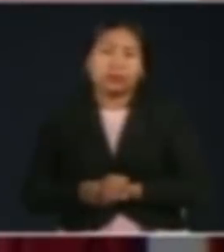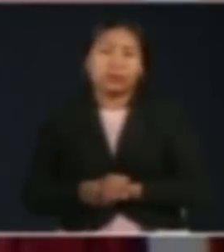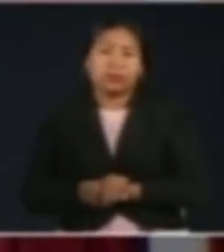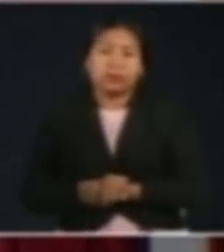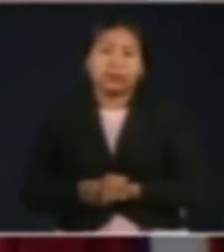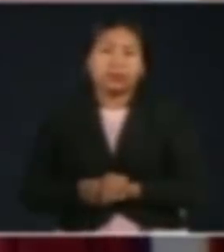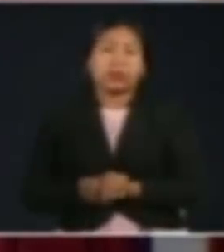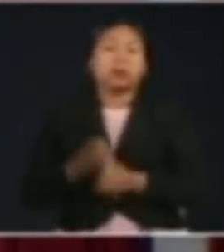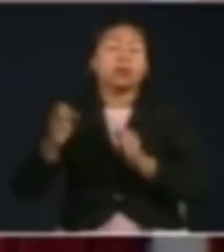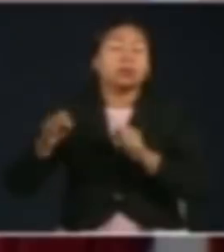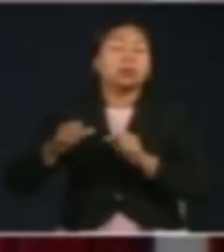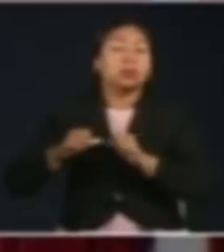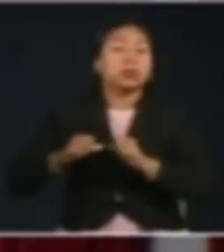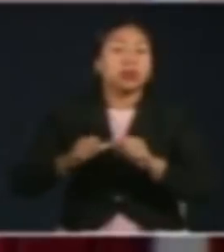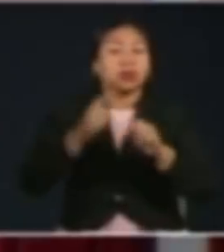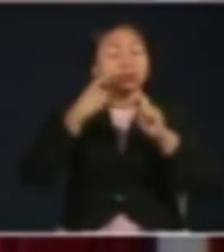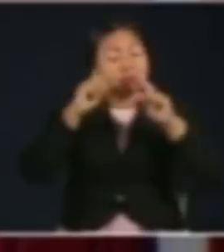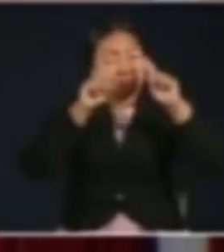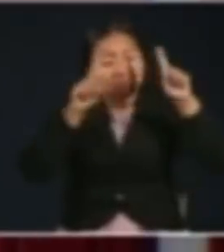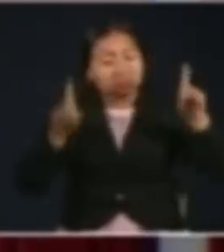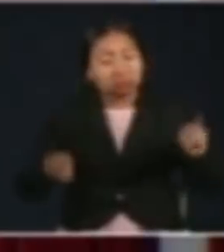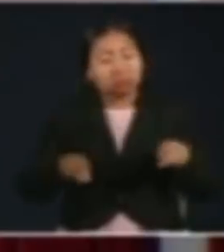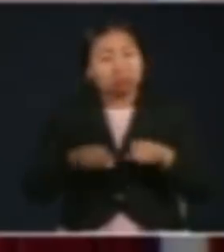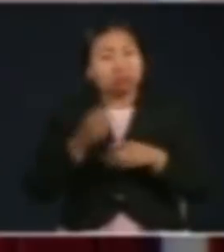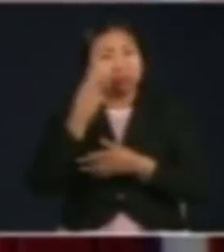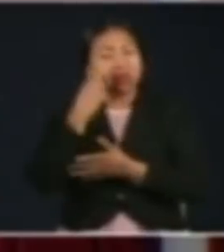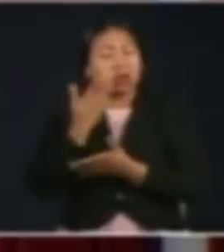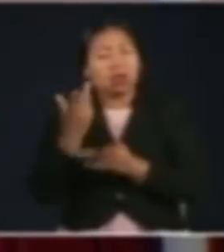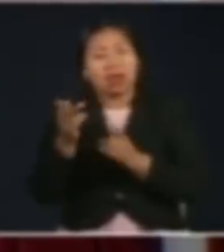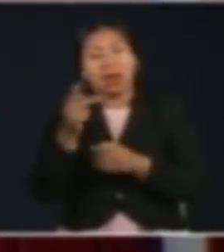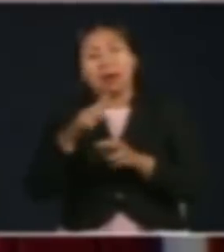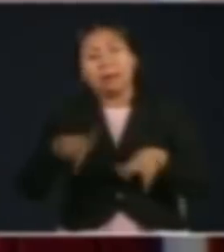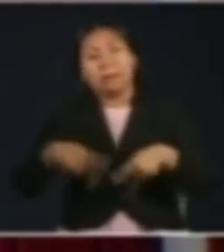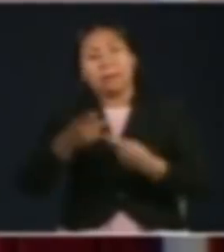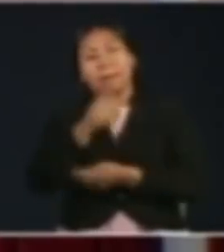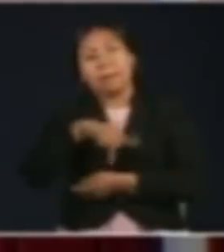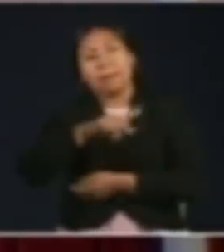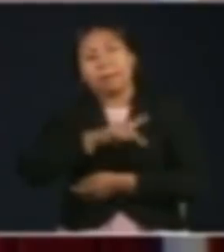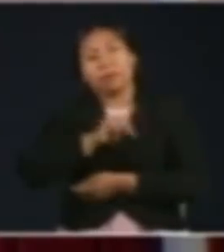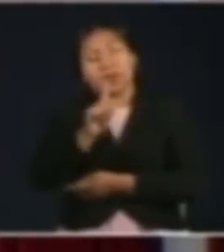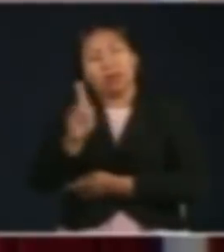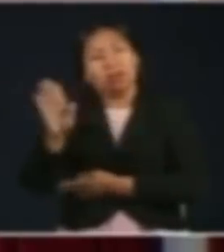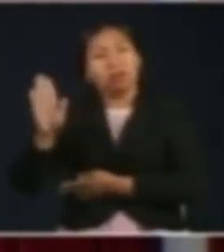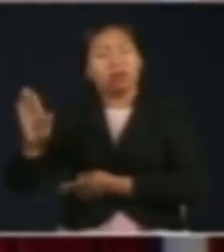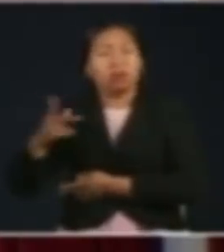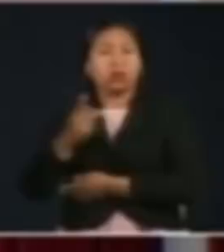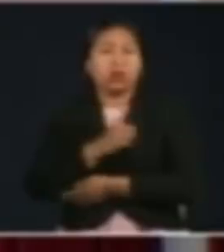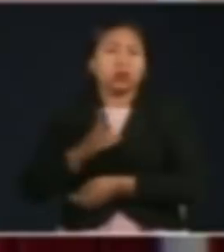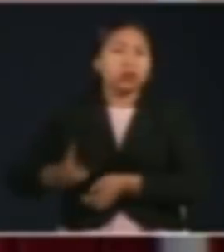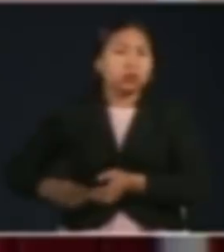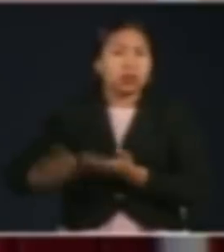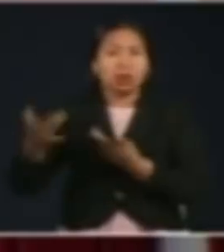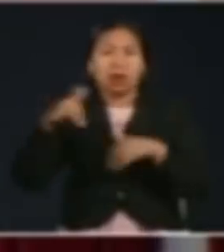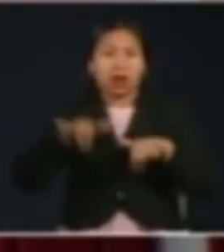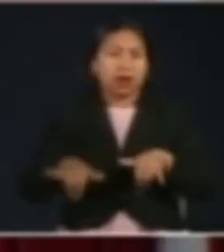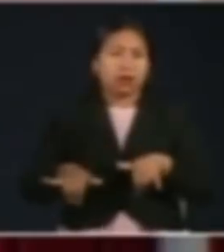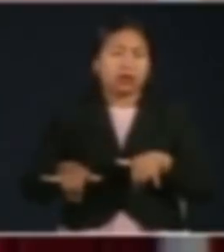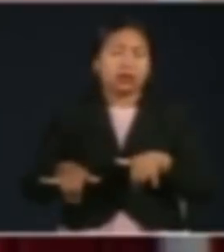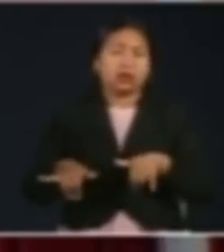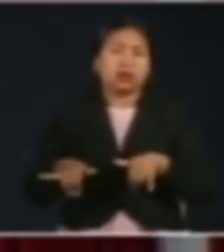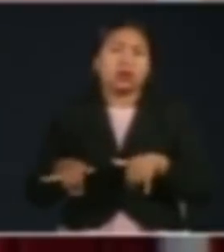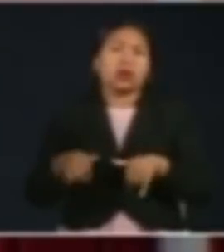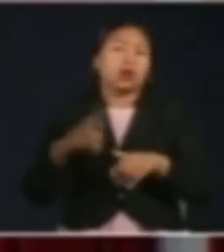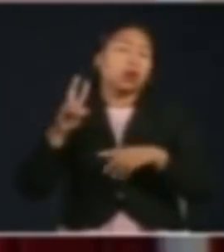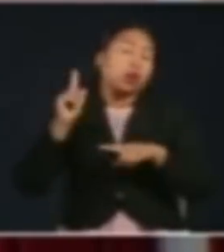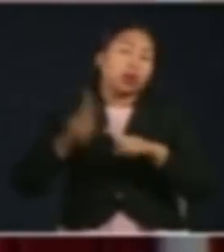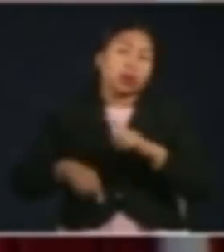Para seguir la telenovela y conocer la vida personal y privada de cada uno de los adversarios u opositores políticos,